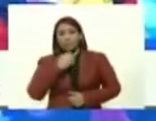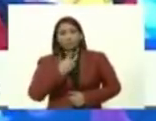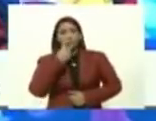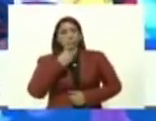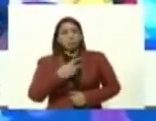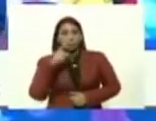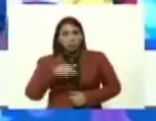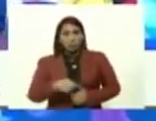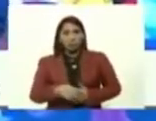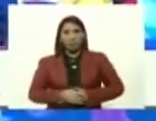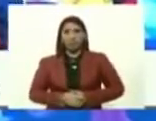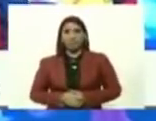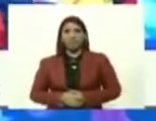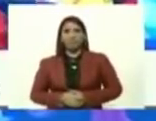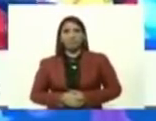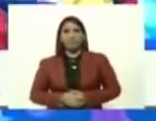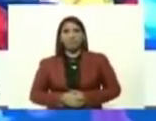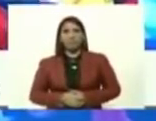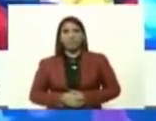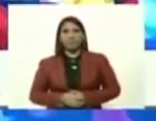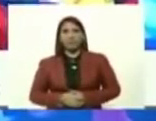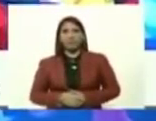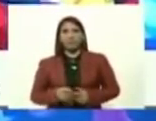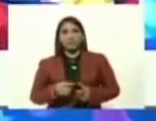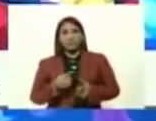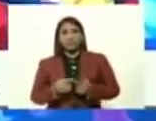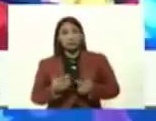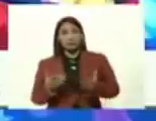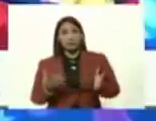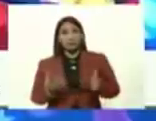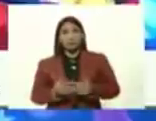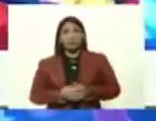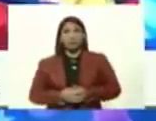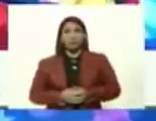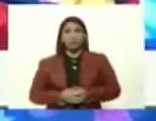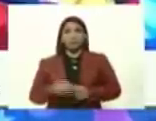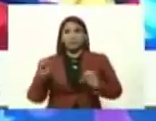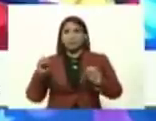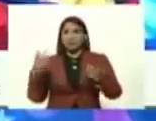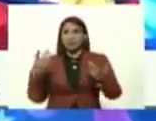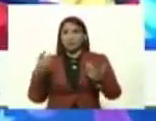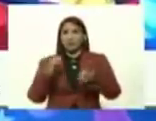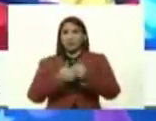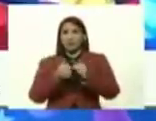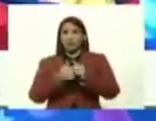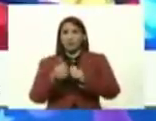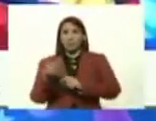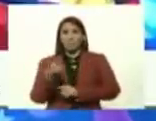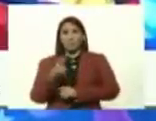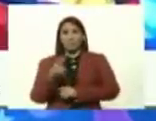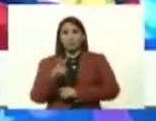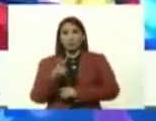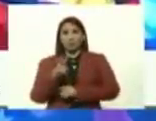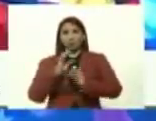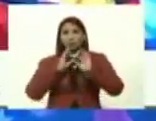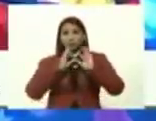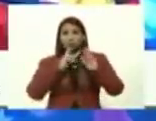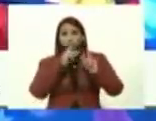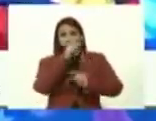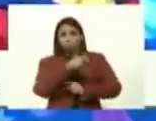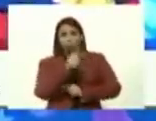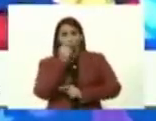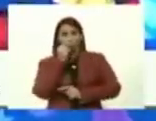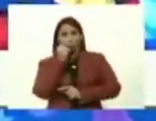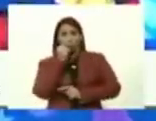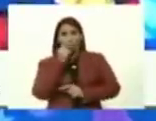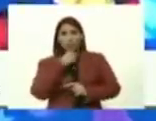Sí. Entonces, claro, Eric Phillips, gloria del deporte venezolano, ahí está, comentarista de TVS, Eric Phillips,